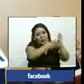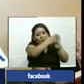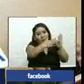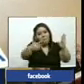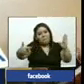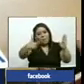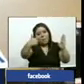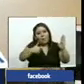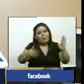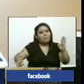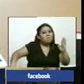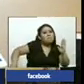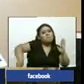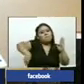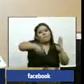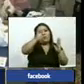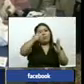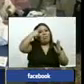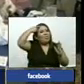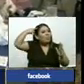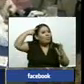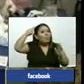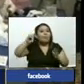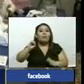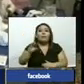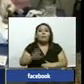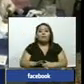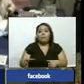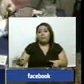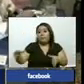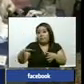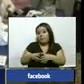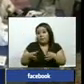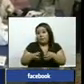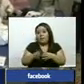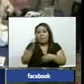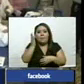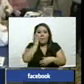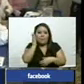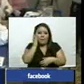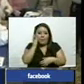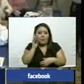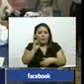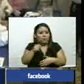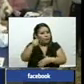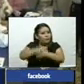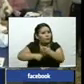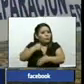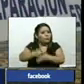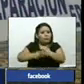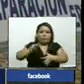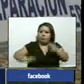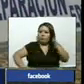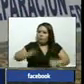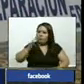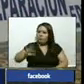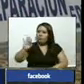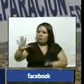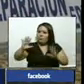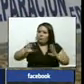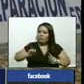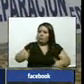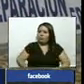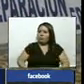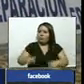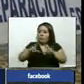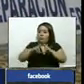después le tiraron aceite negro. La organización Madres de Abril asegura que seguirán exigiendo justicia al Estado de Nicaragua